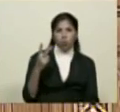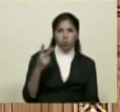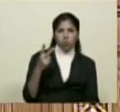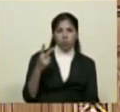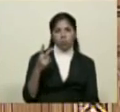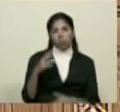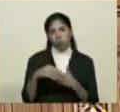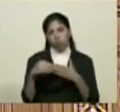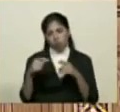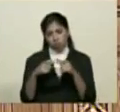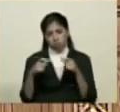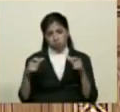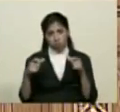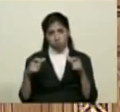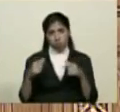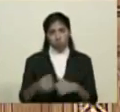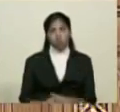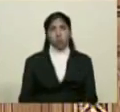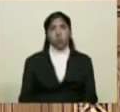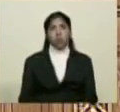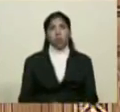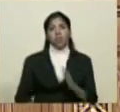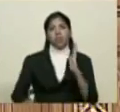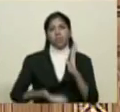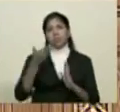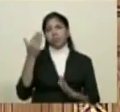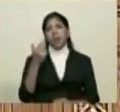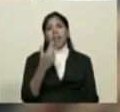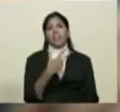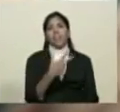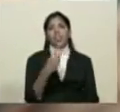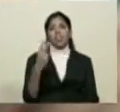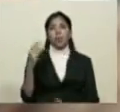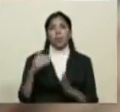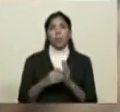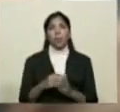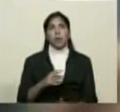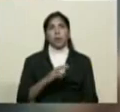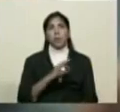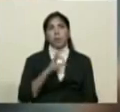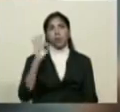es decir el sobreprecio fue de 32 mil por ciento